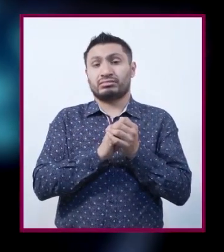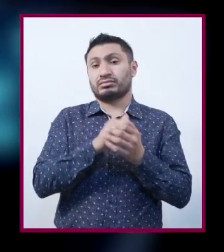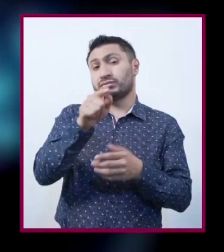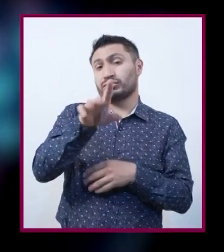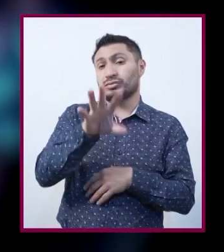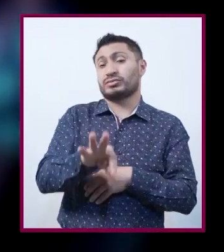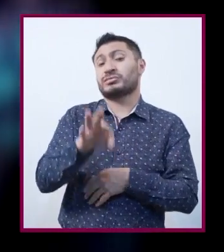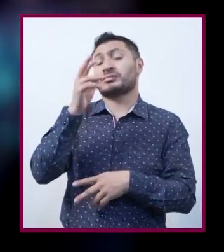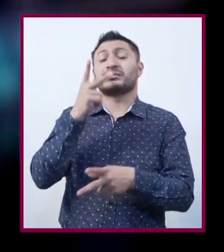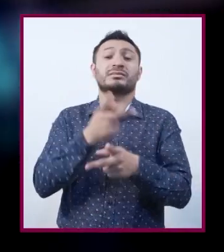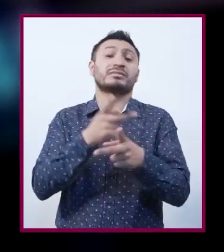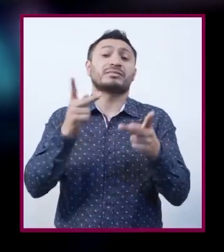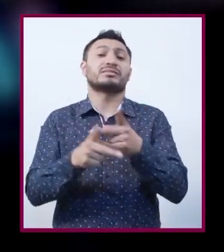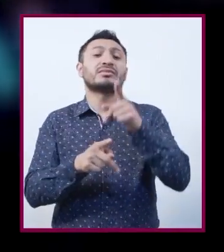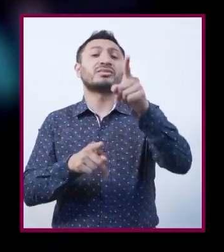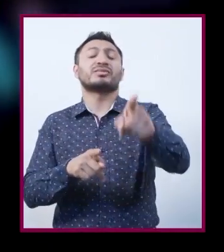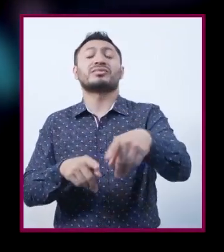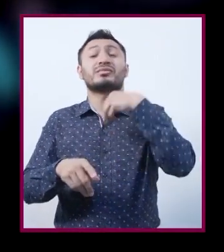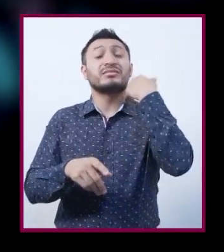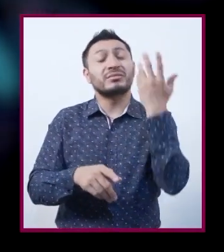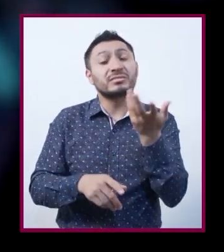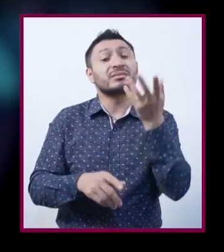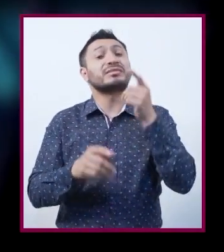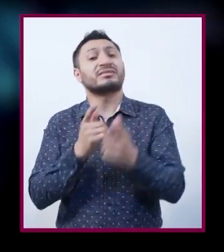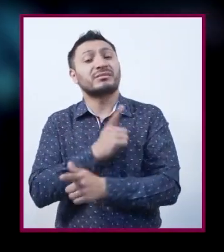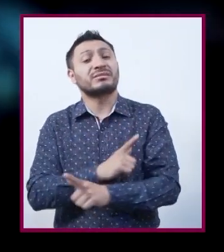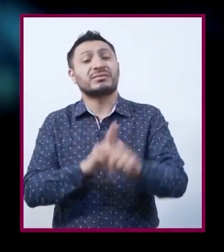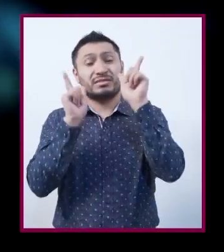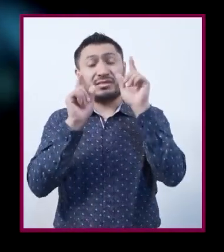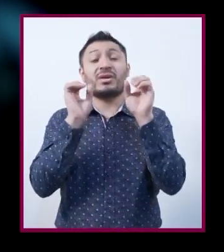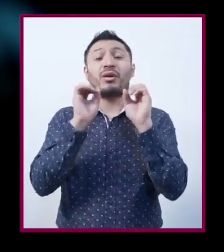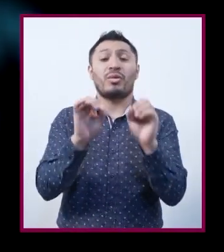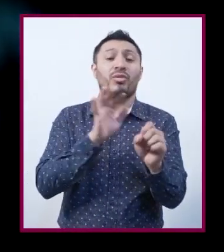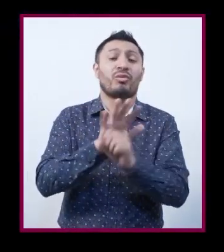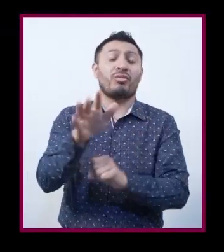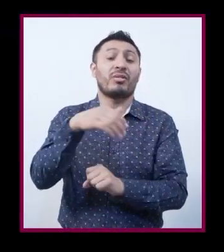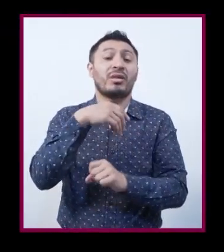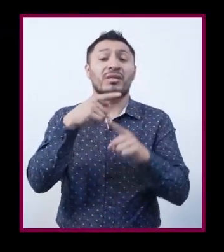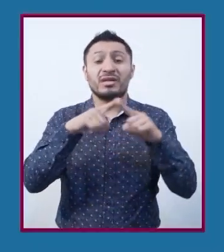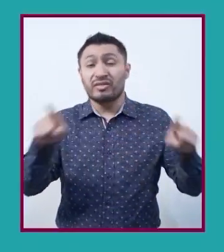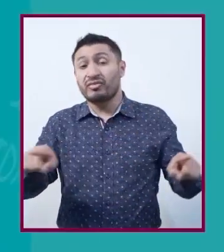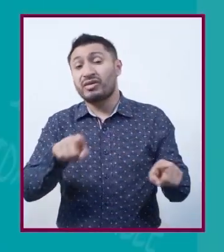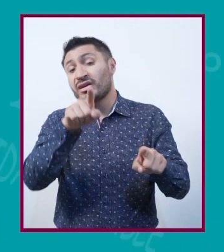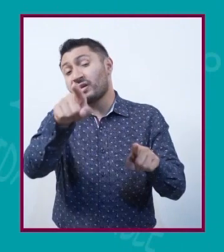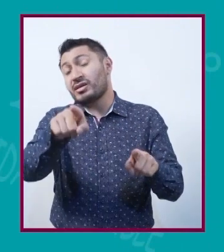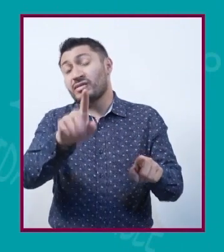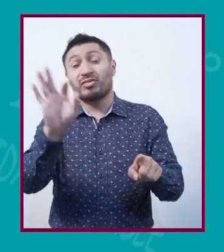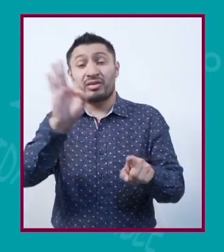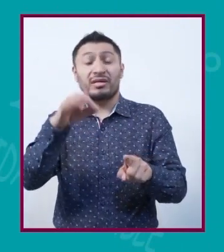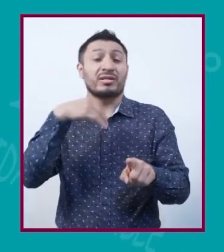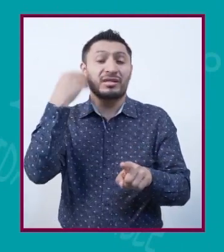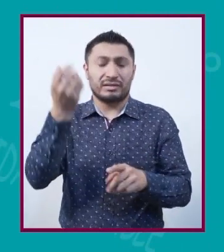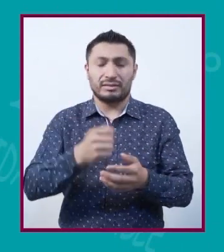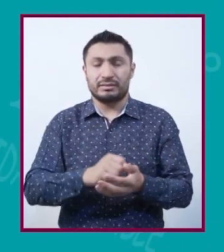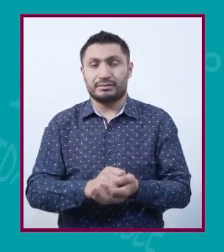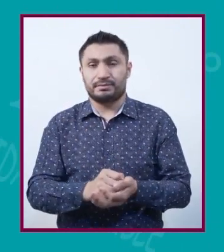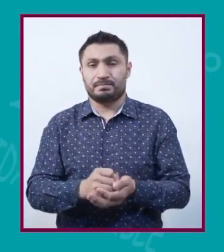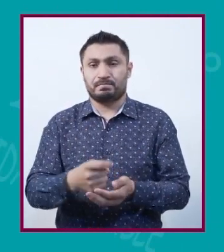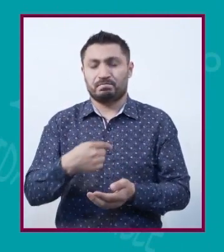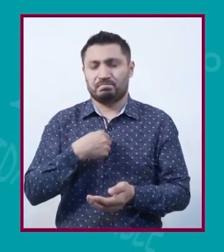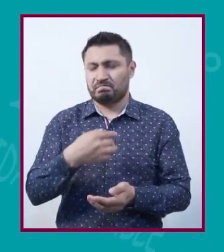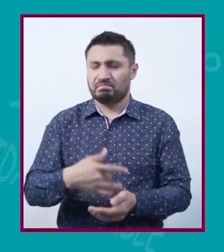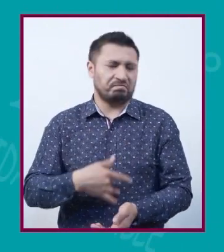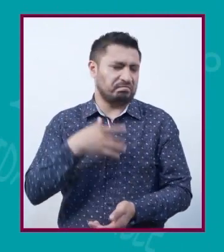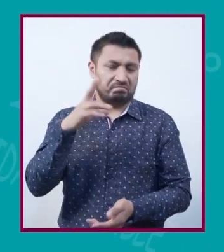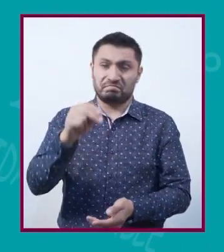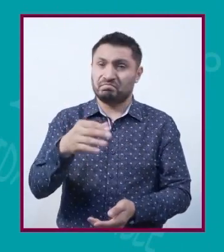¿Elegiste el bachillerato que tú querías? ¿Qué otra opción te hubiera gustado? Siento que no fue el correcto, de